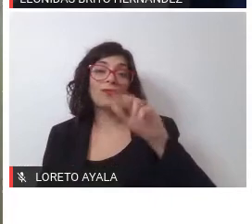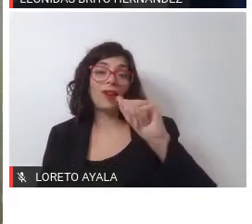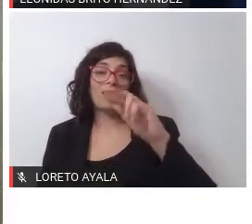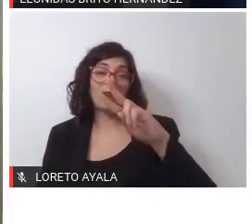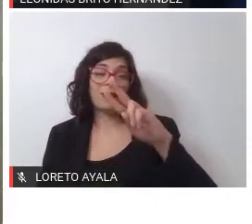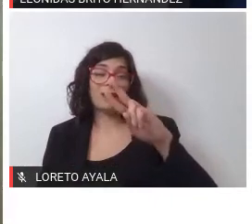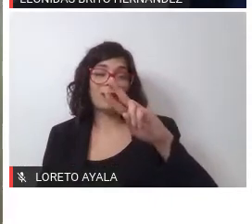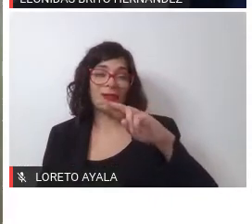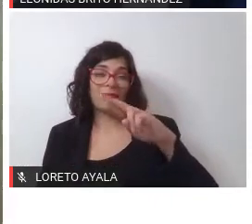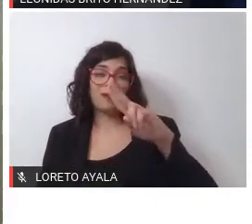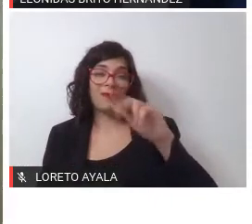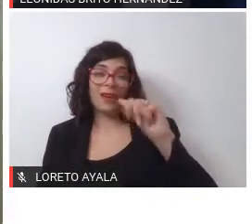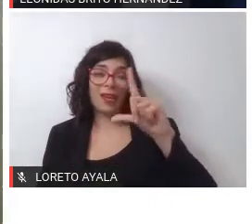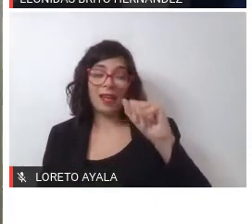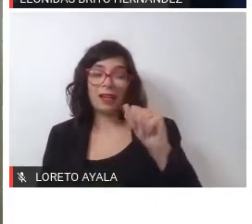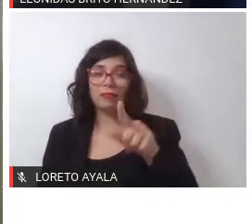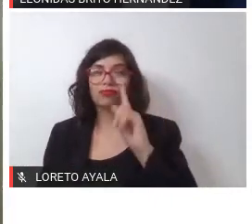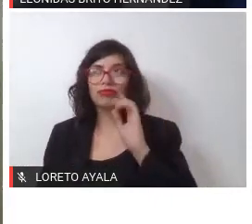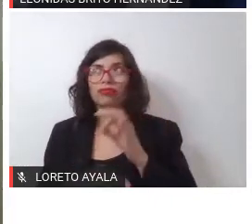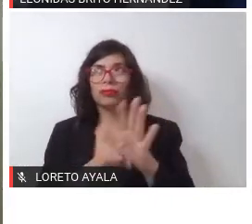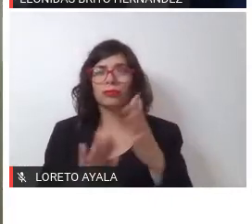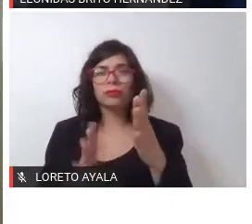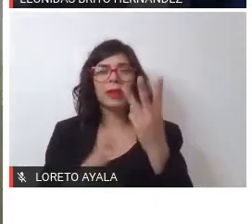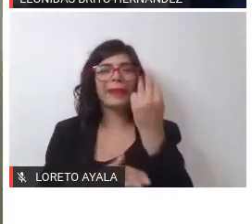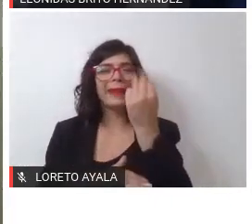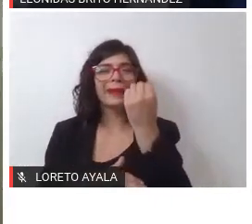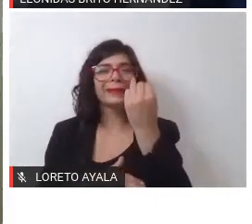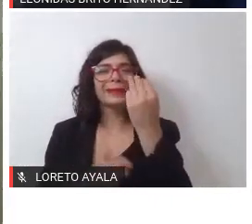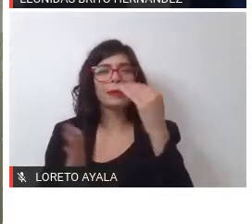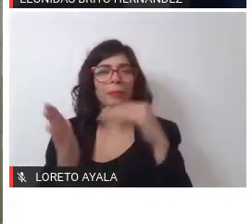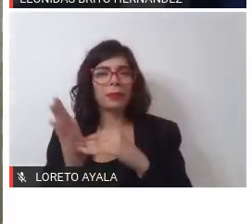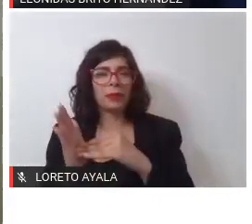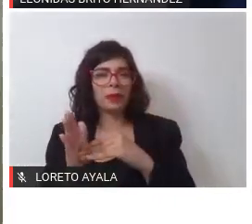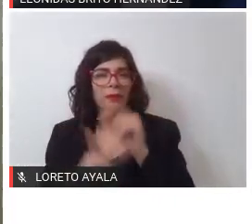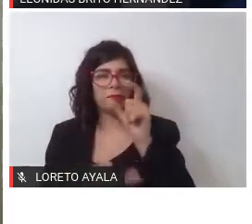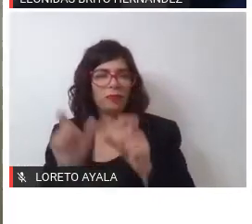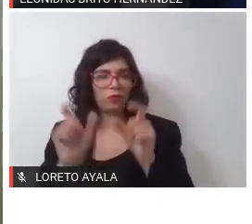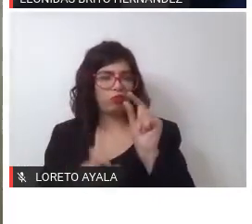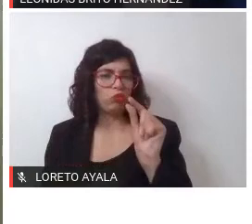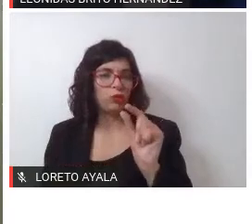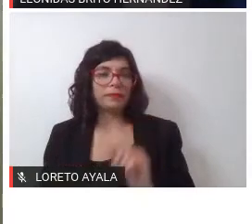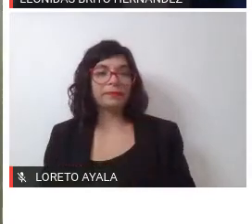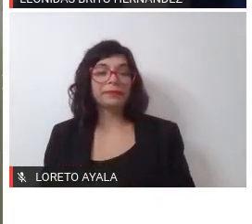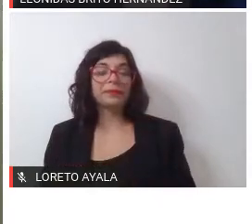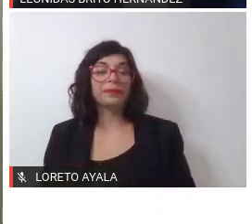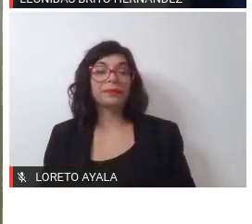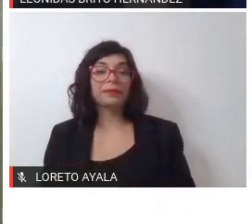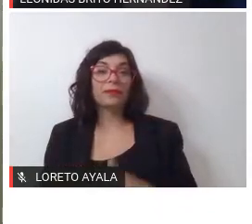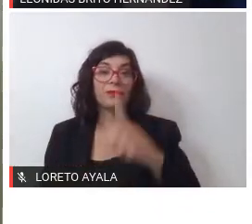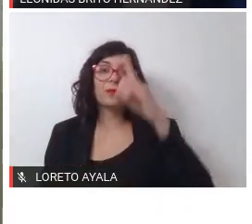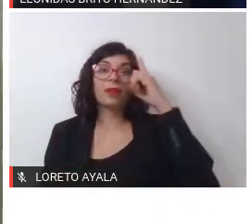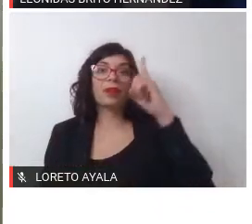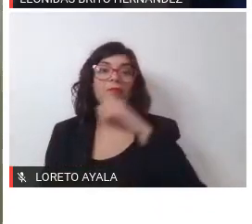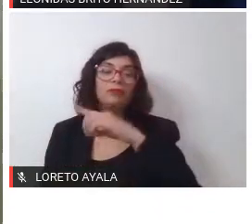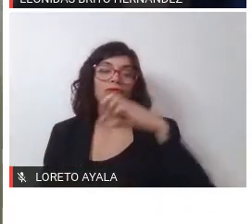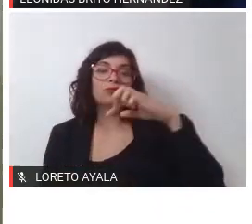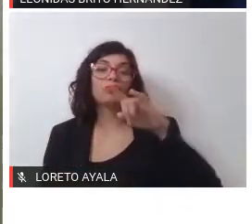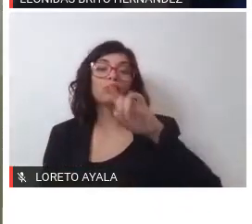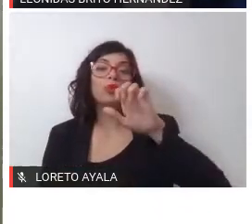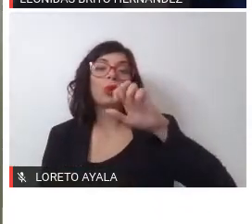chiquitita, no tiene más de 13.000 habitantes. ¿Ya? Les recuerdo que Puente Alto tiene 568.000